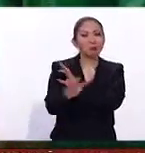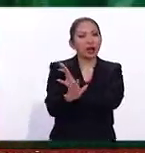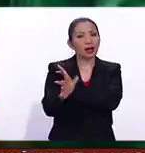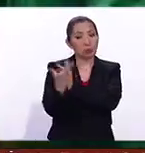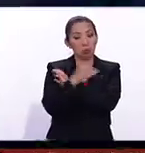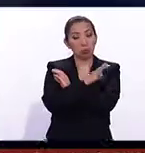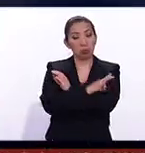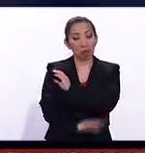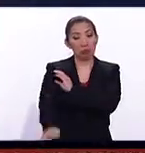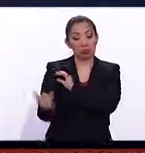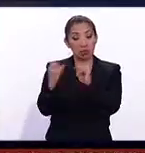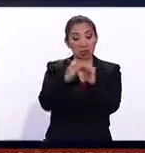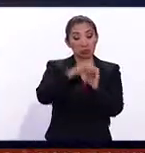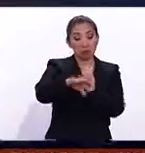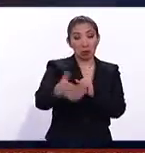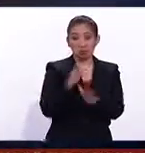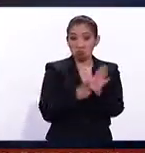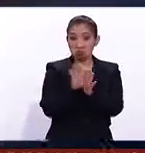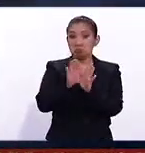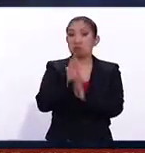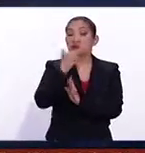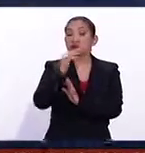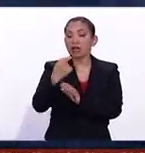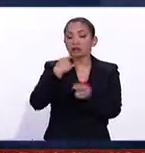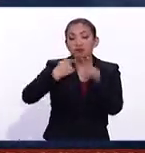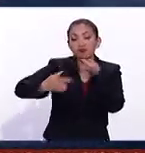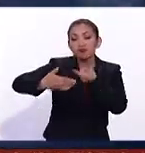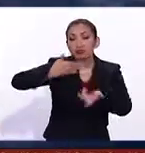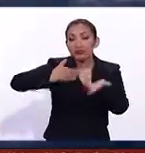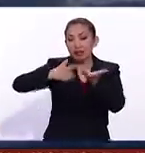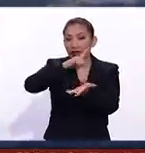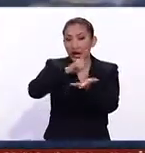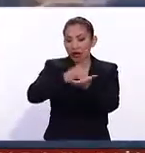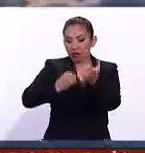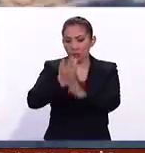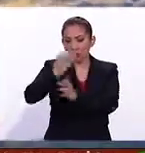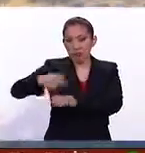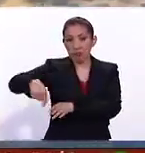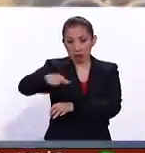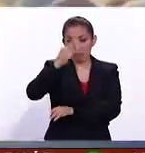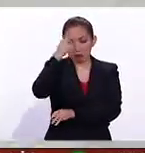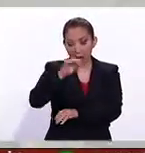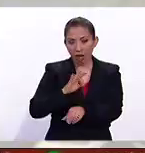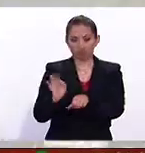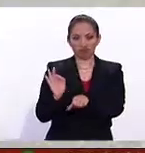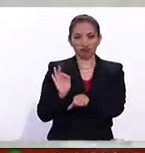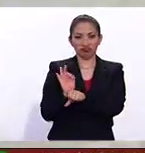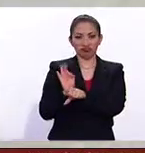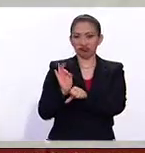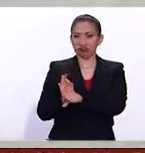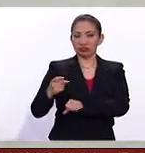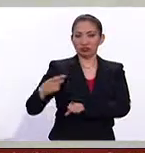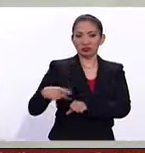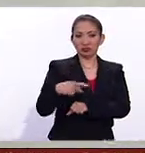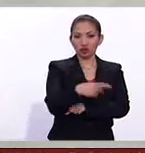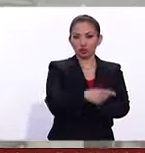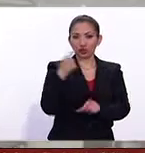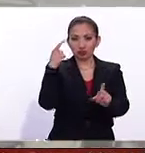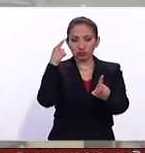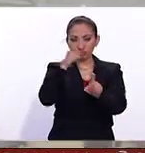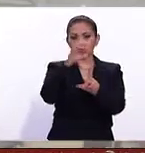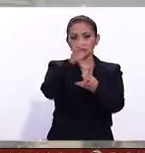una capacidad institucional y de gestión en términos de leyes para poder hacer frente a sus